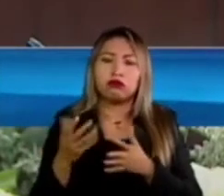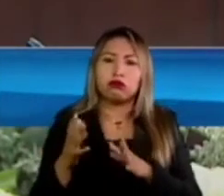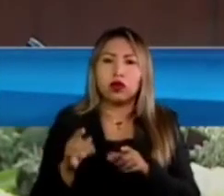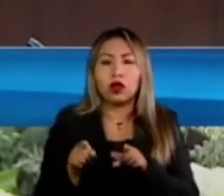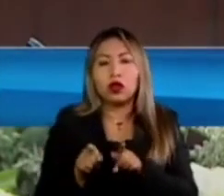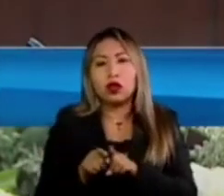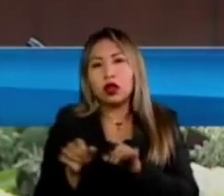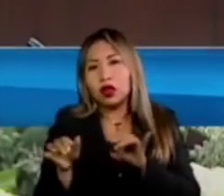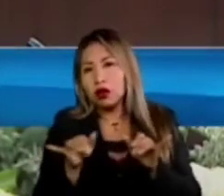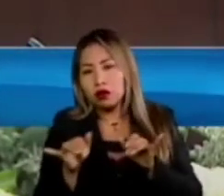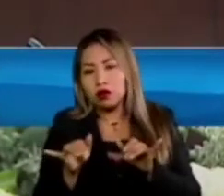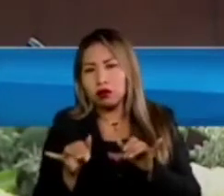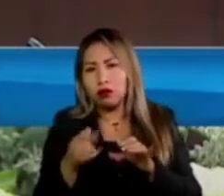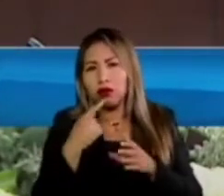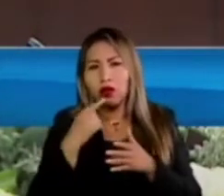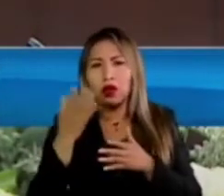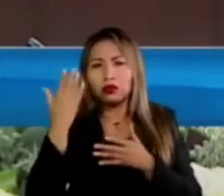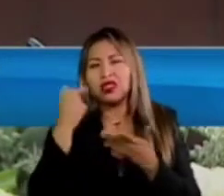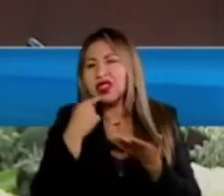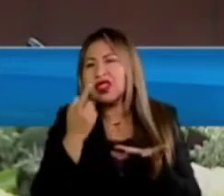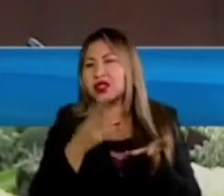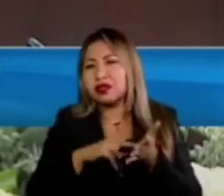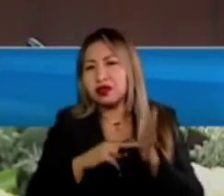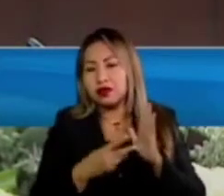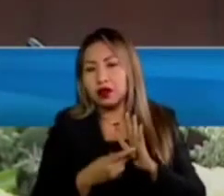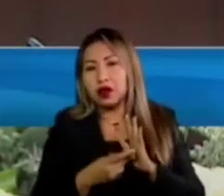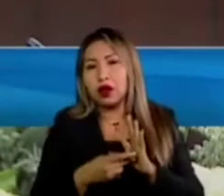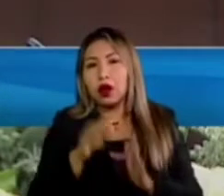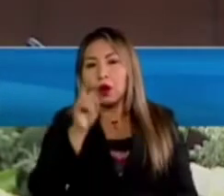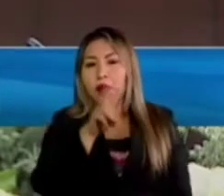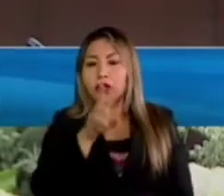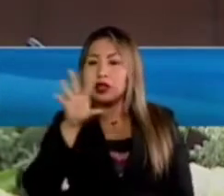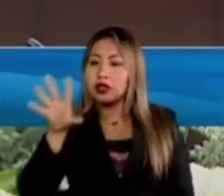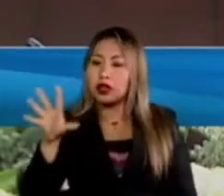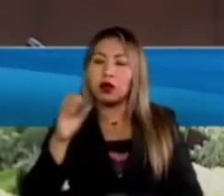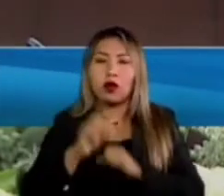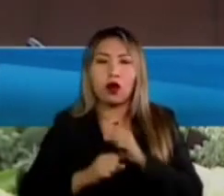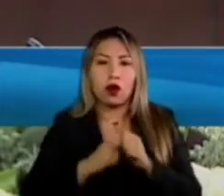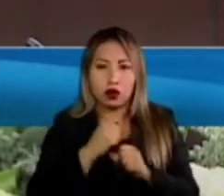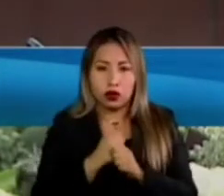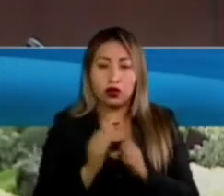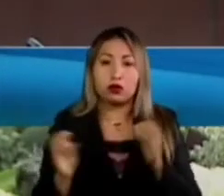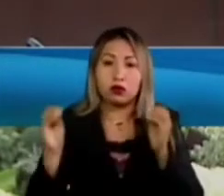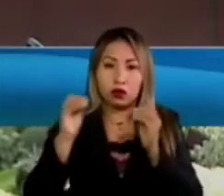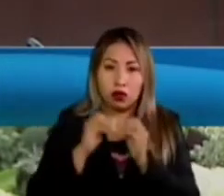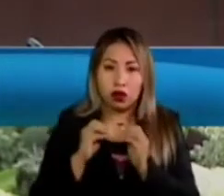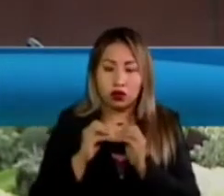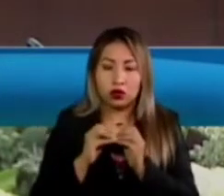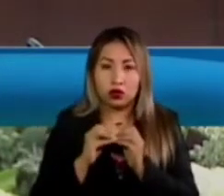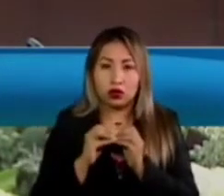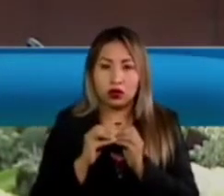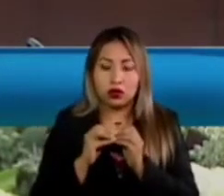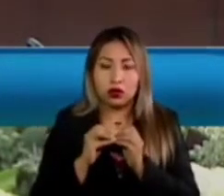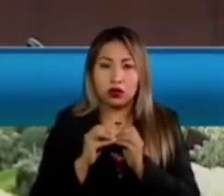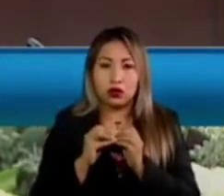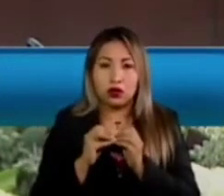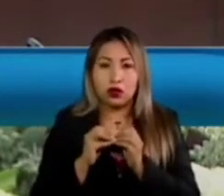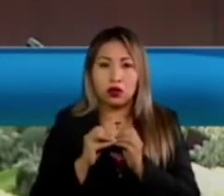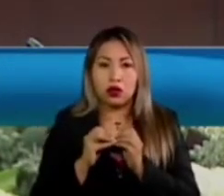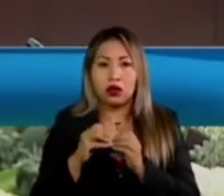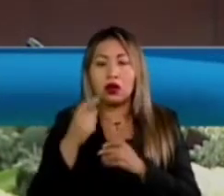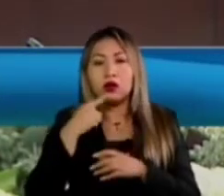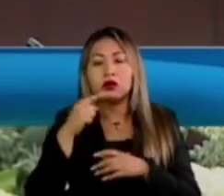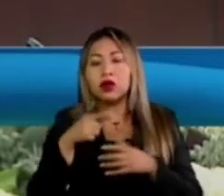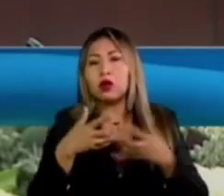por igual periodo, es decir, 25 años adicionales, condicionado al cumplimiento por parte